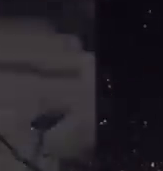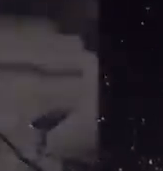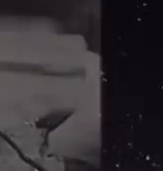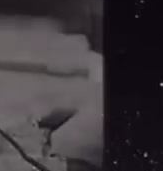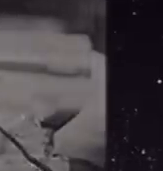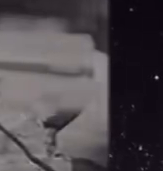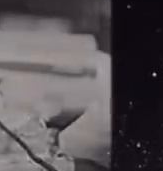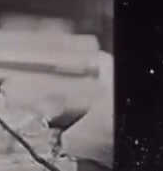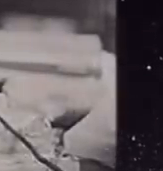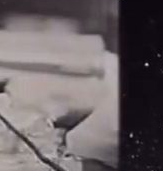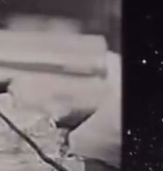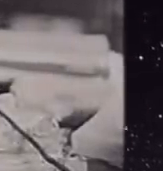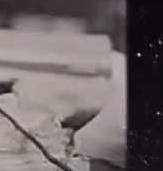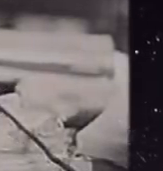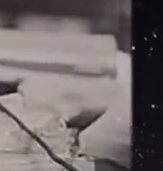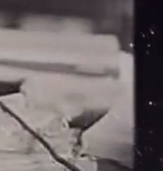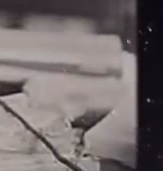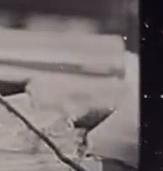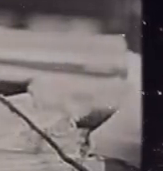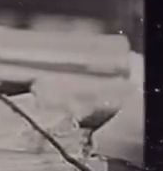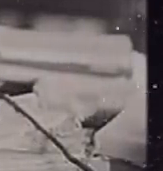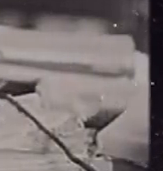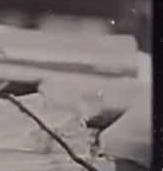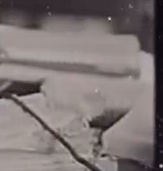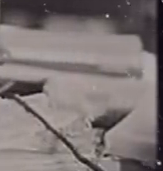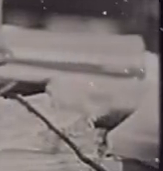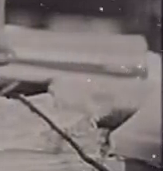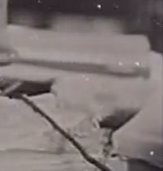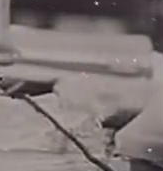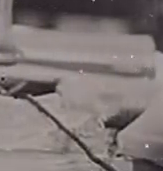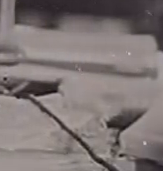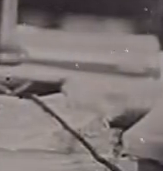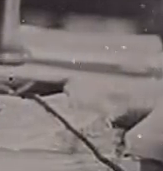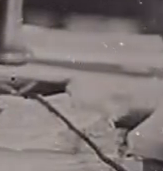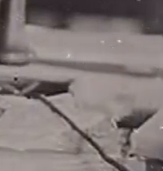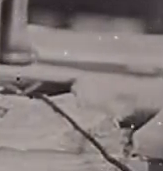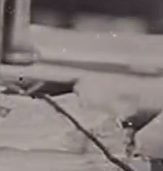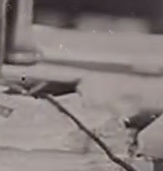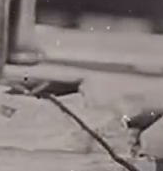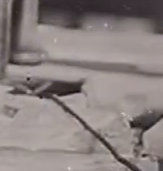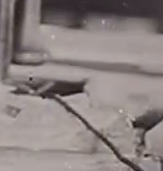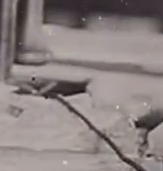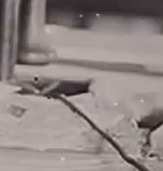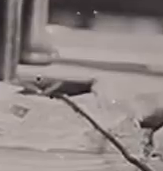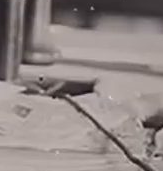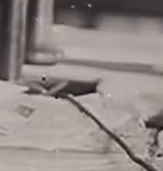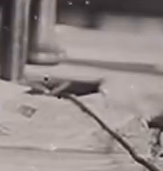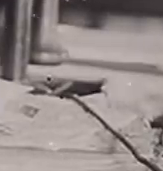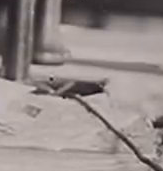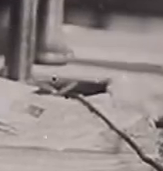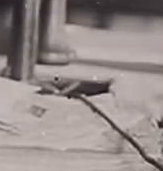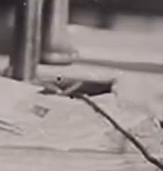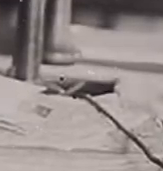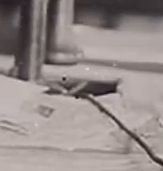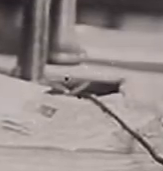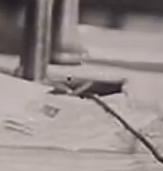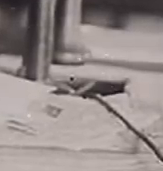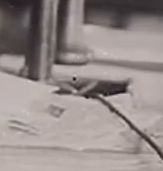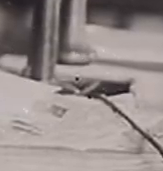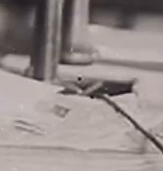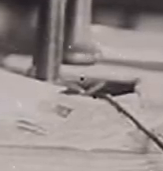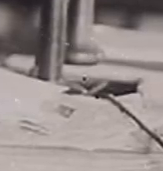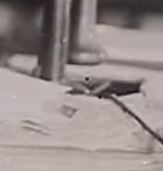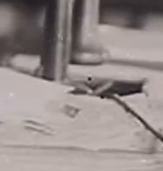es importante porque es un tema que me comentaron el día de ayer sobre esto que dijo Andrés Manuel López Obrador en una de las